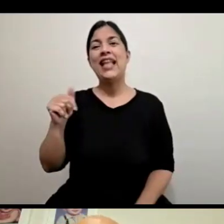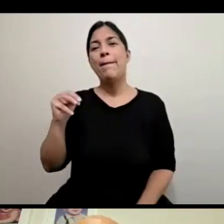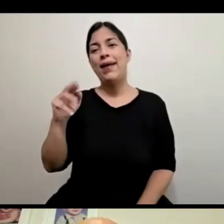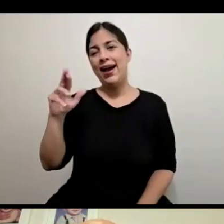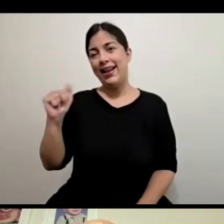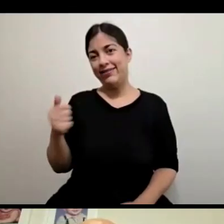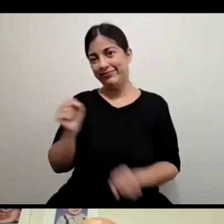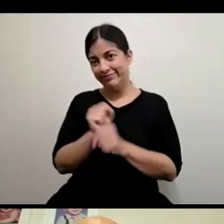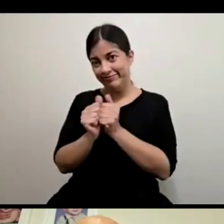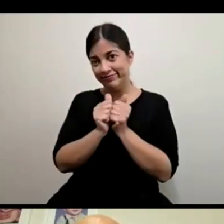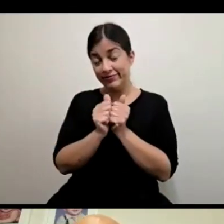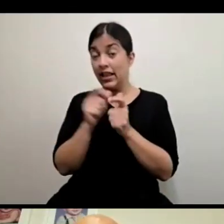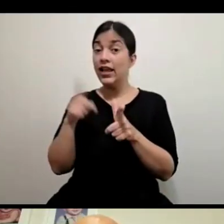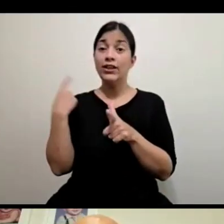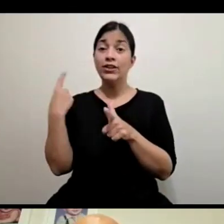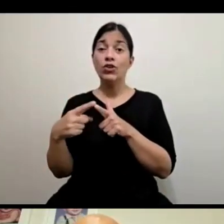Y entonces,